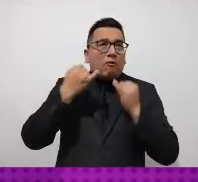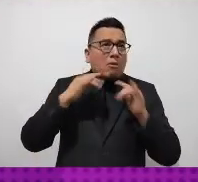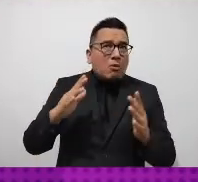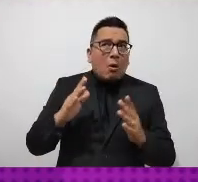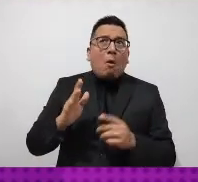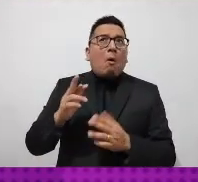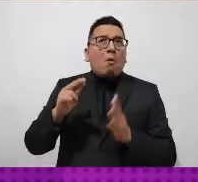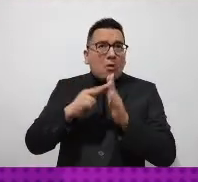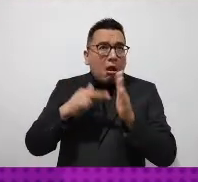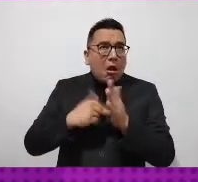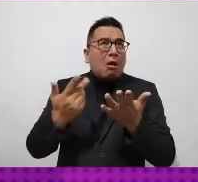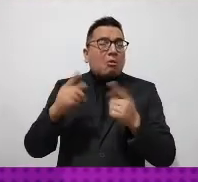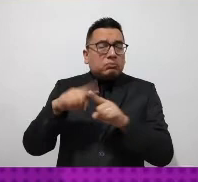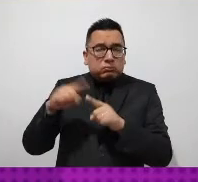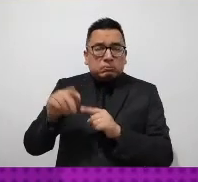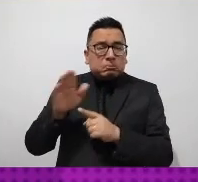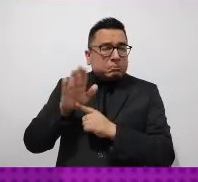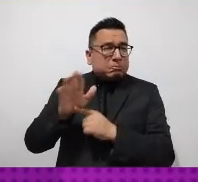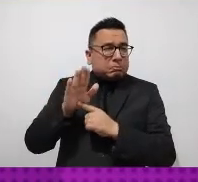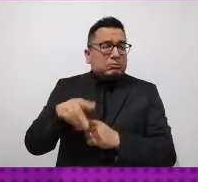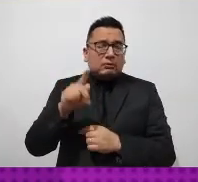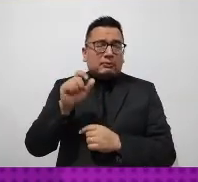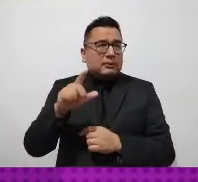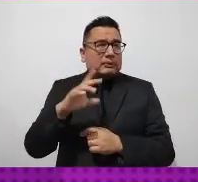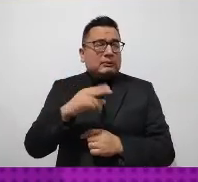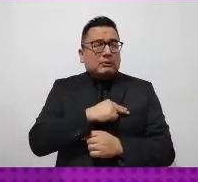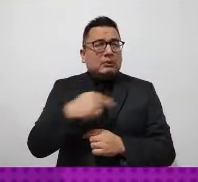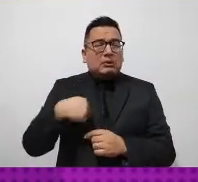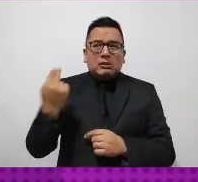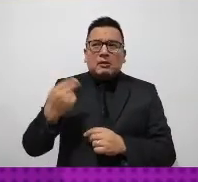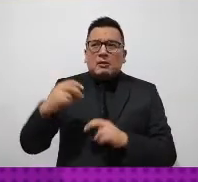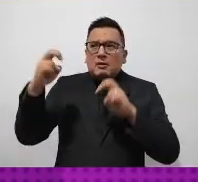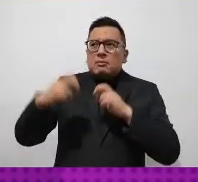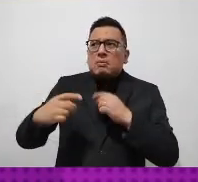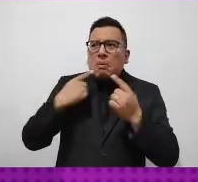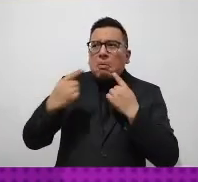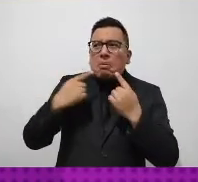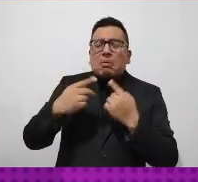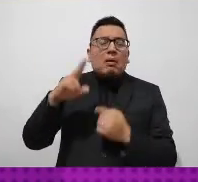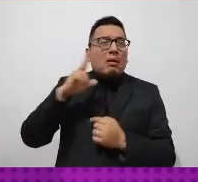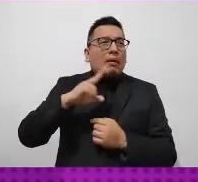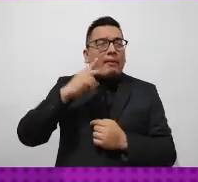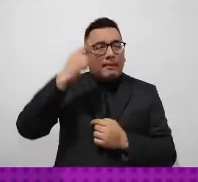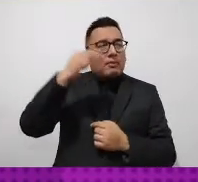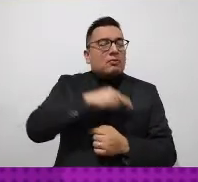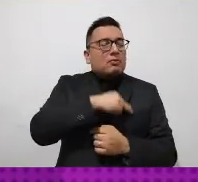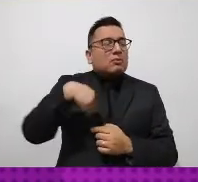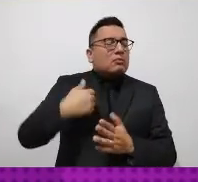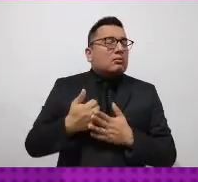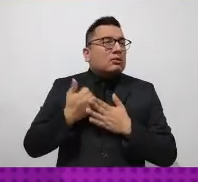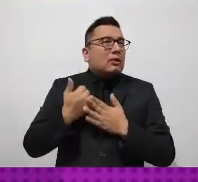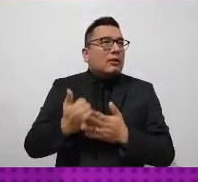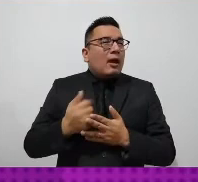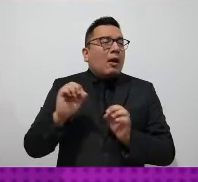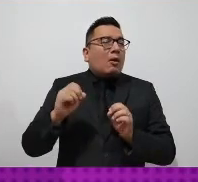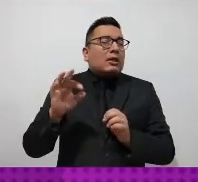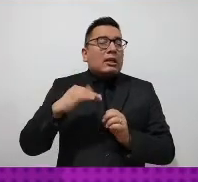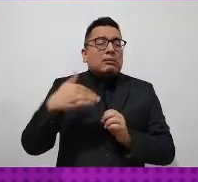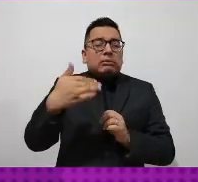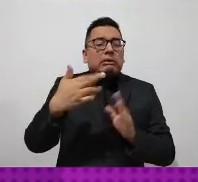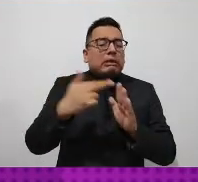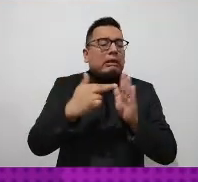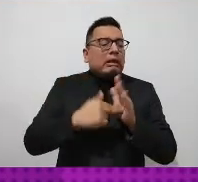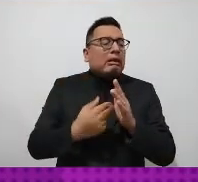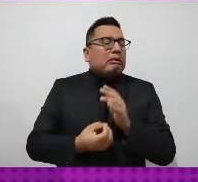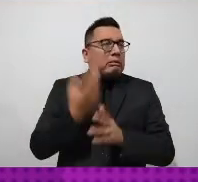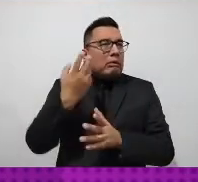los reglamentos, pero también comentarlos, incluso con ellas trabajar de forma directa para crear protocolos o